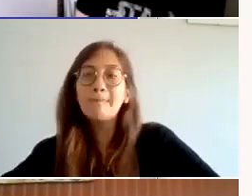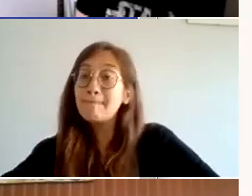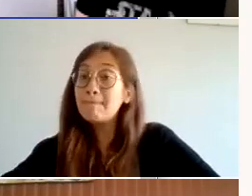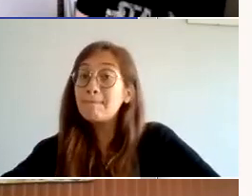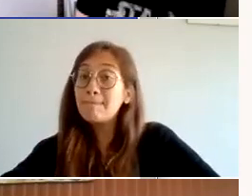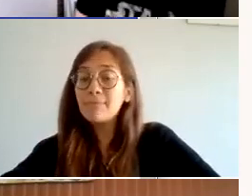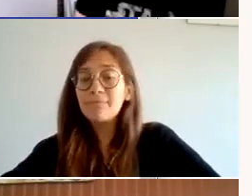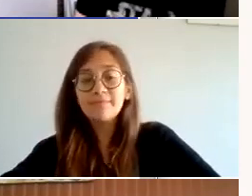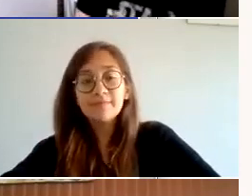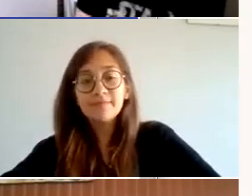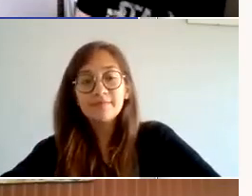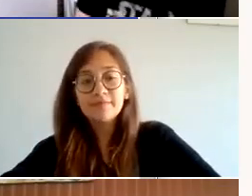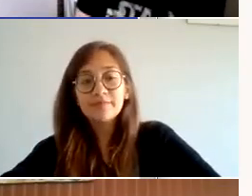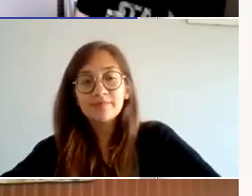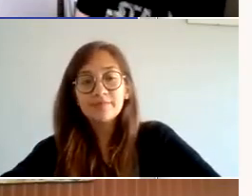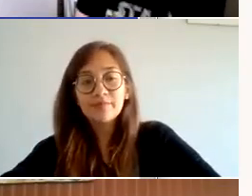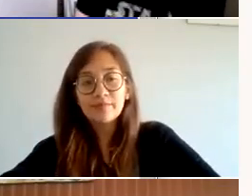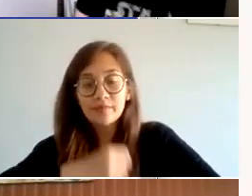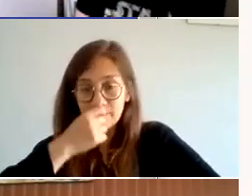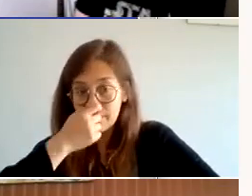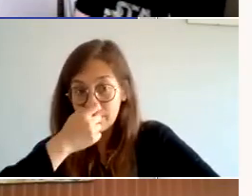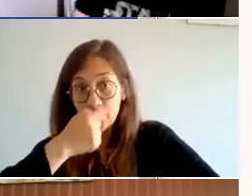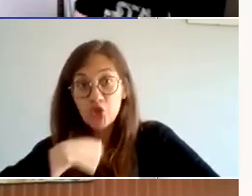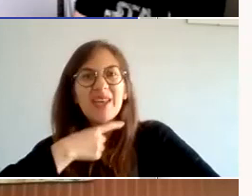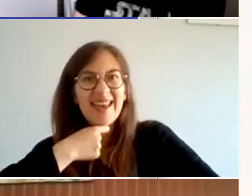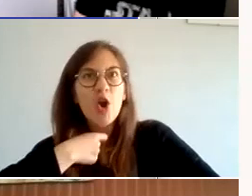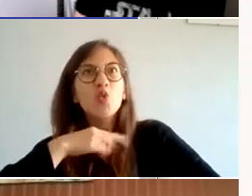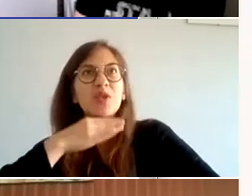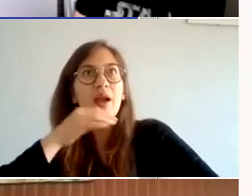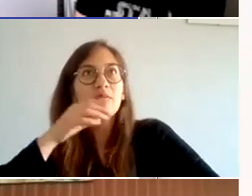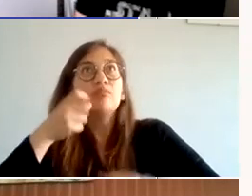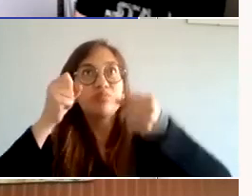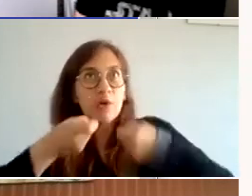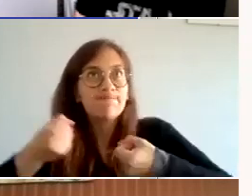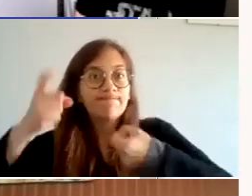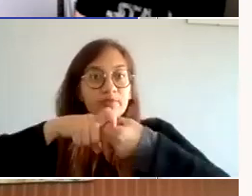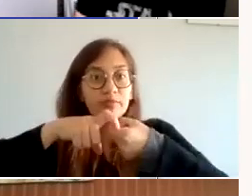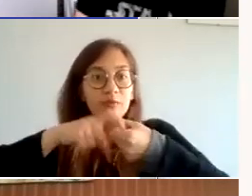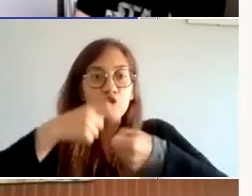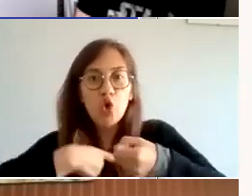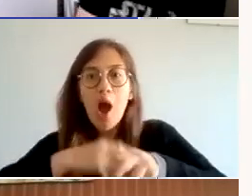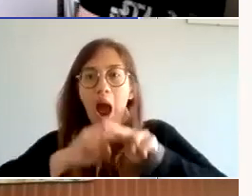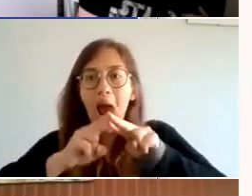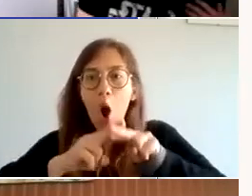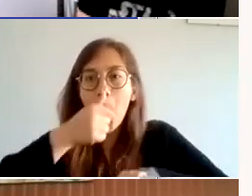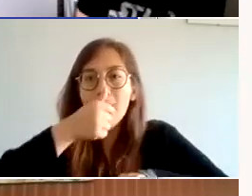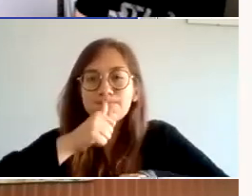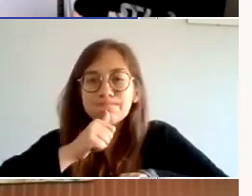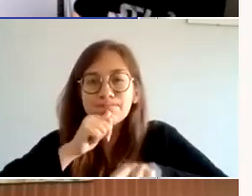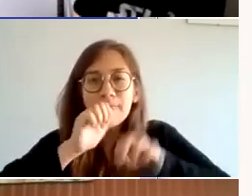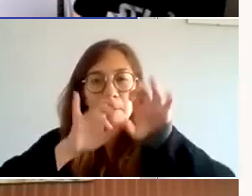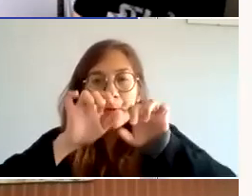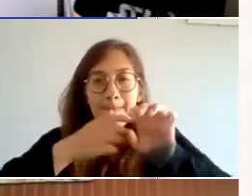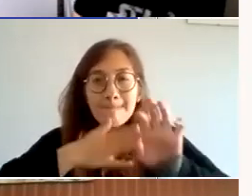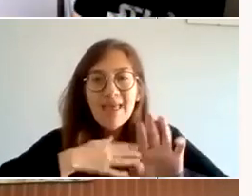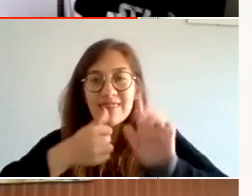Entonces me dice, para inscribir el dominio tecnologiainformación.cl, ingrese a su cuenta, si no dispone de ella debe crearla. Ya, entonces yo podría